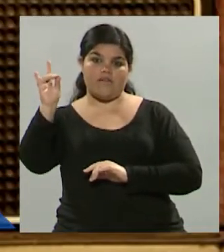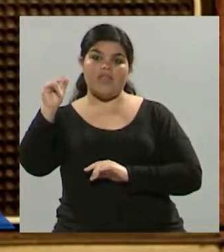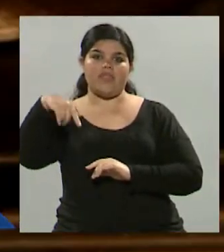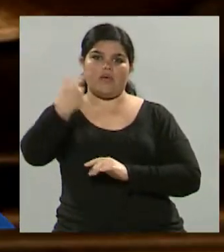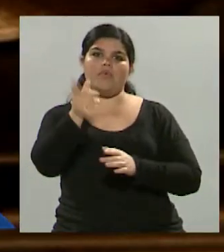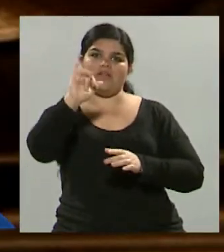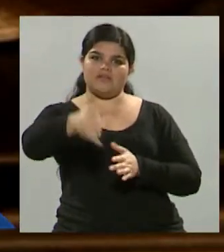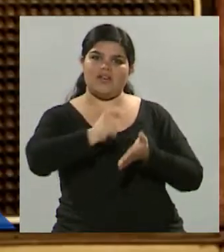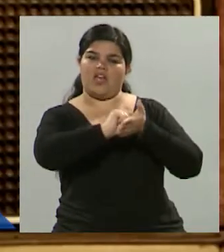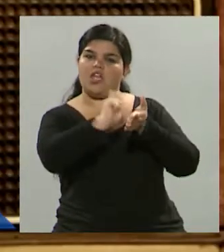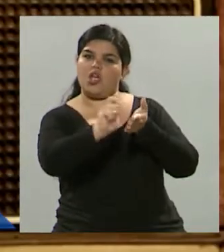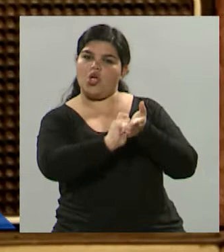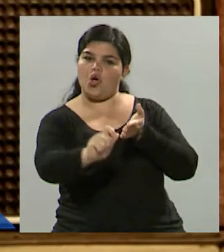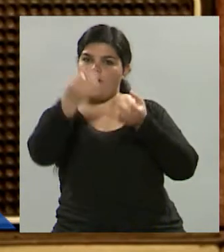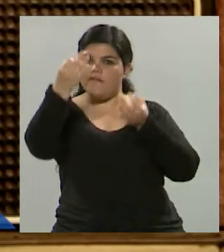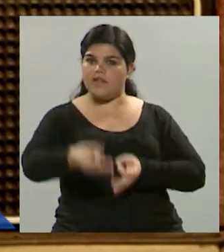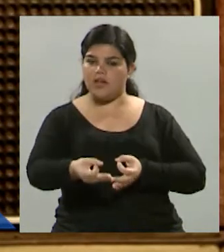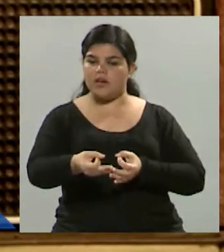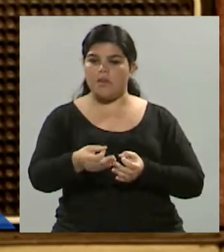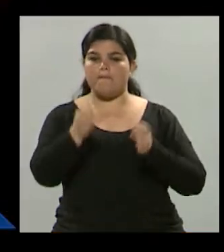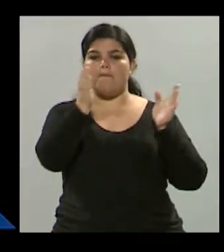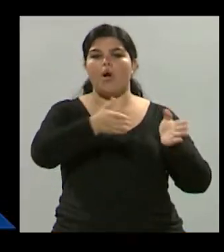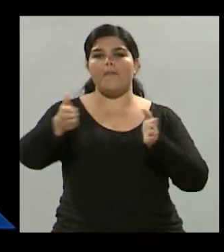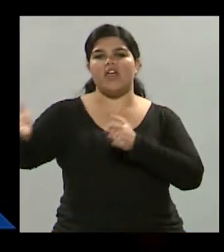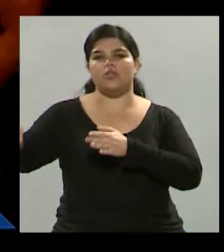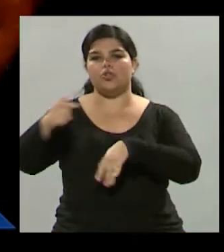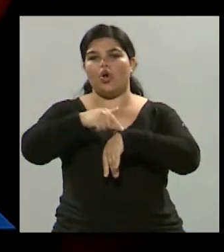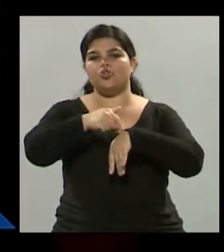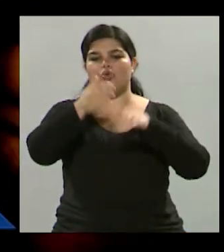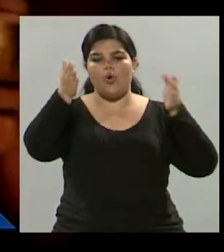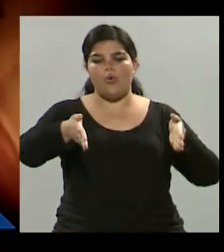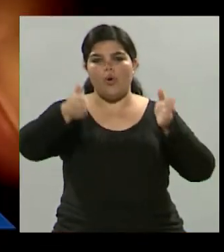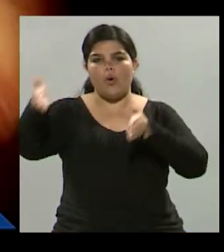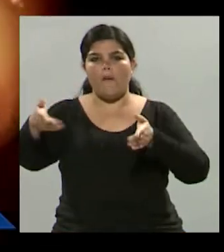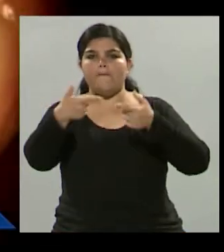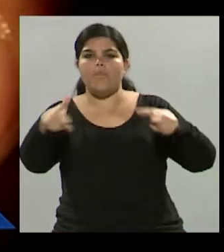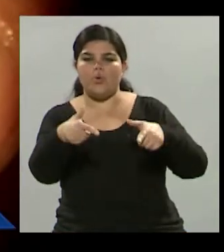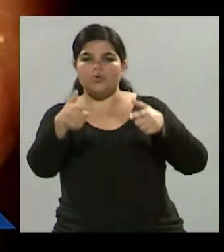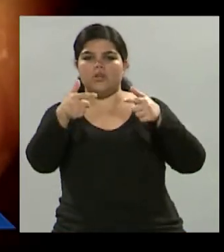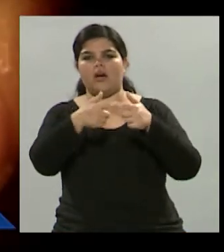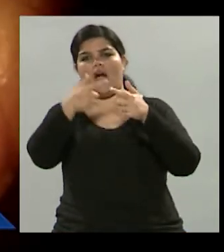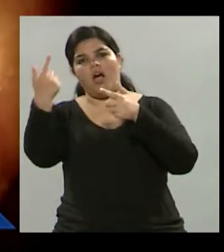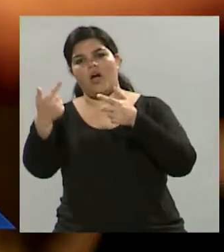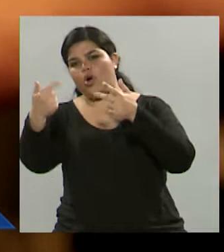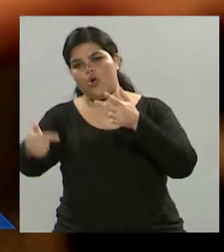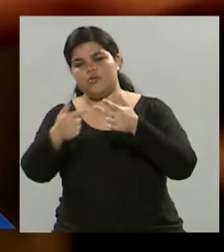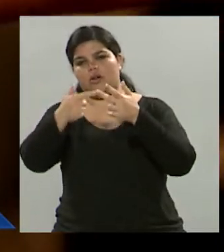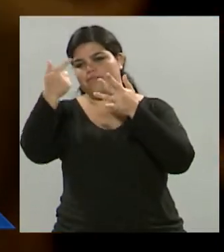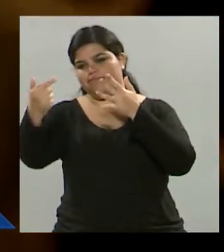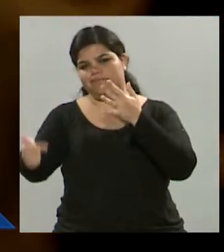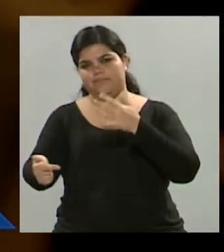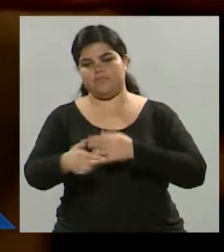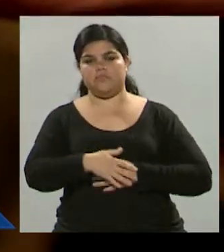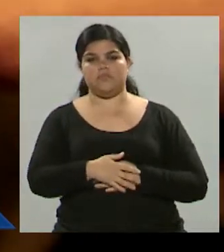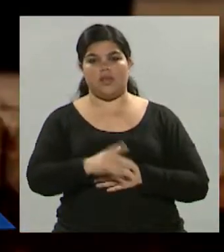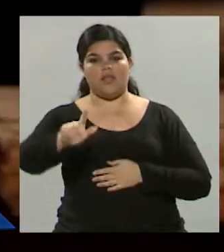bueno, creamos los momentos, digamos, en los cuales íbamos a organizar todo ese material, esa música, esos objetos y esas cosas. Y después, bueno, se